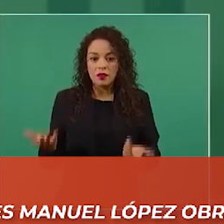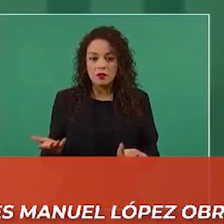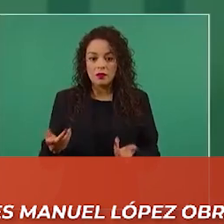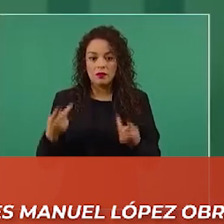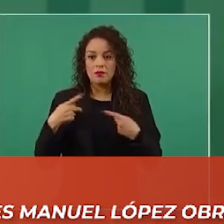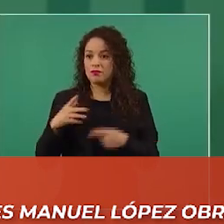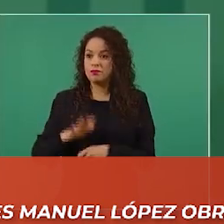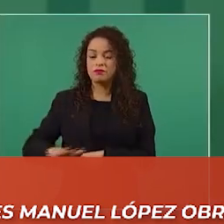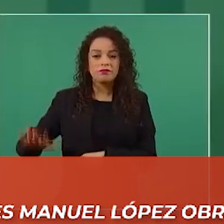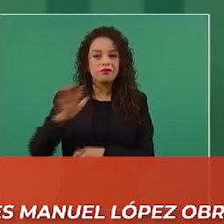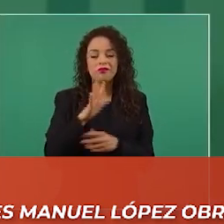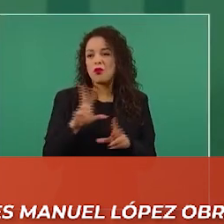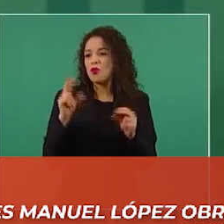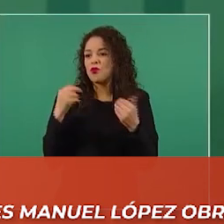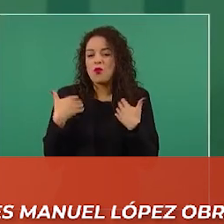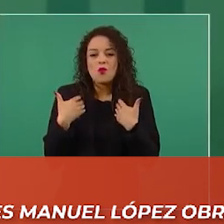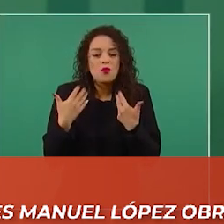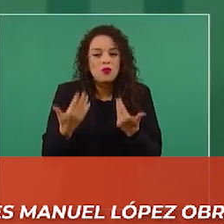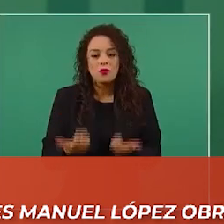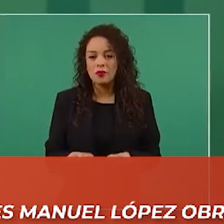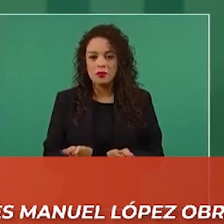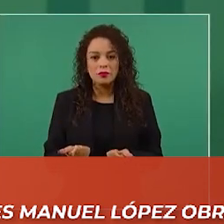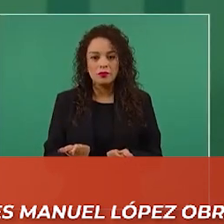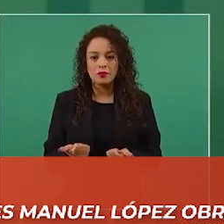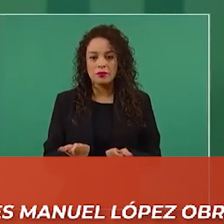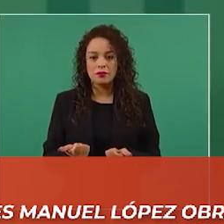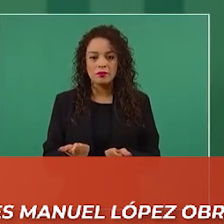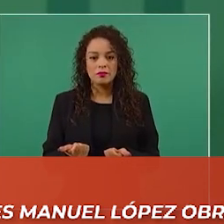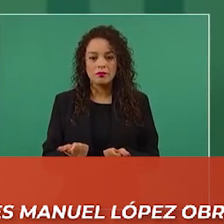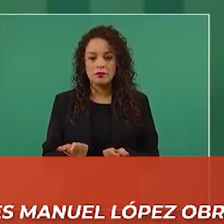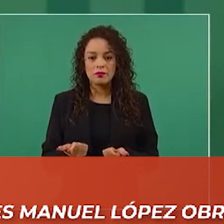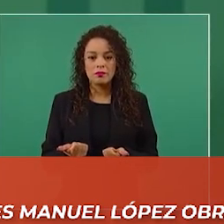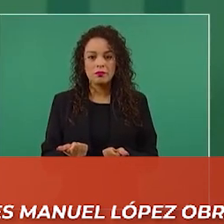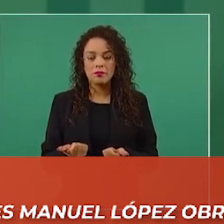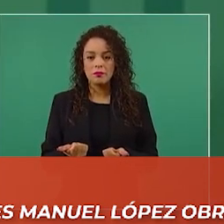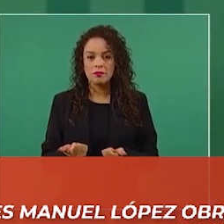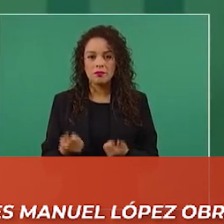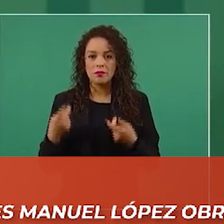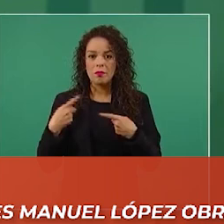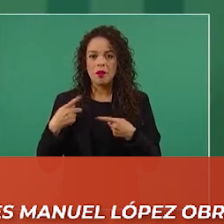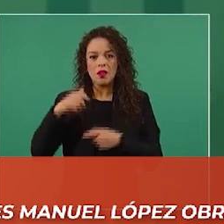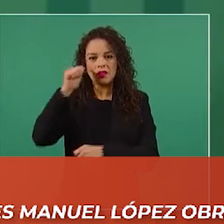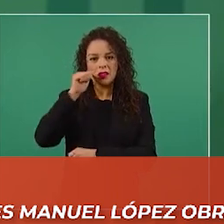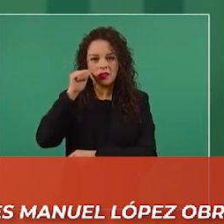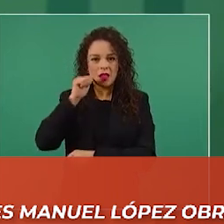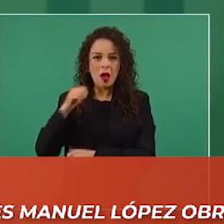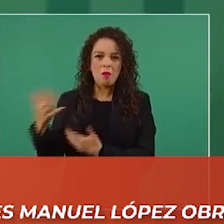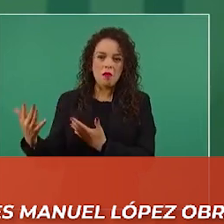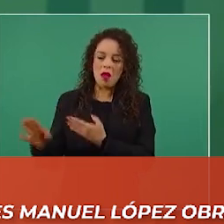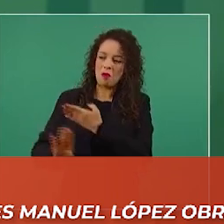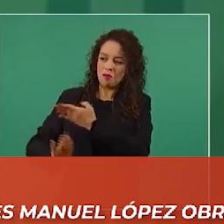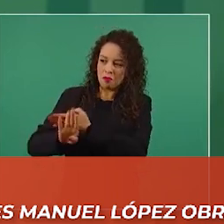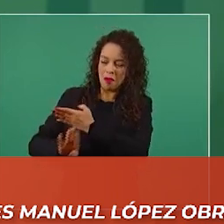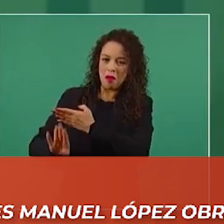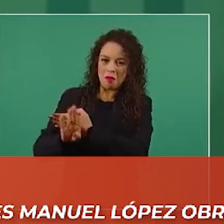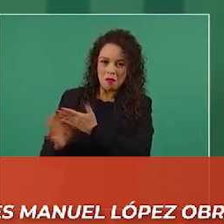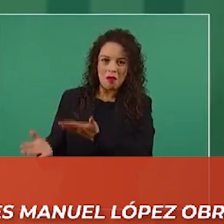incomprensión de nuestros adversarios,